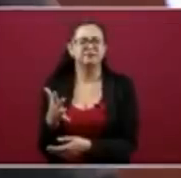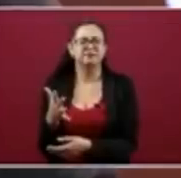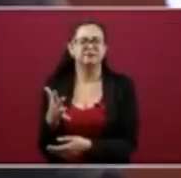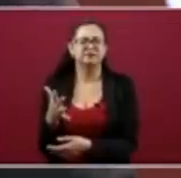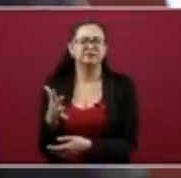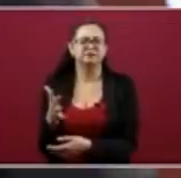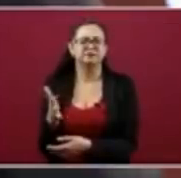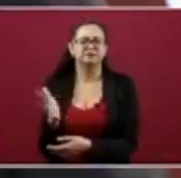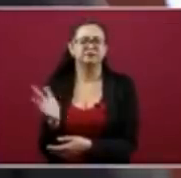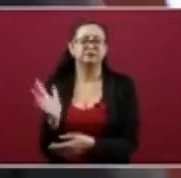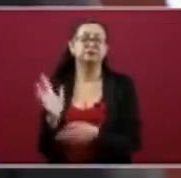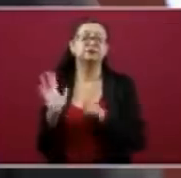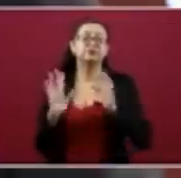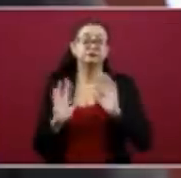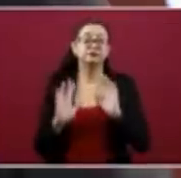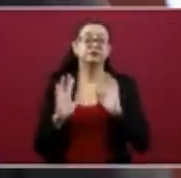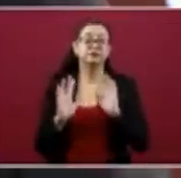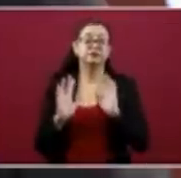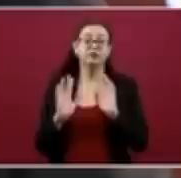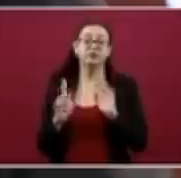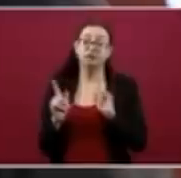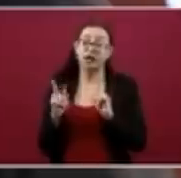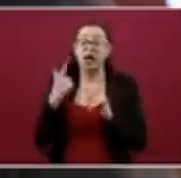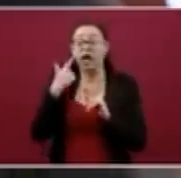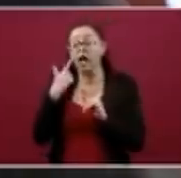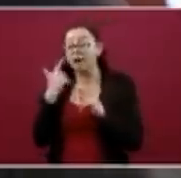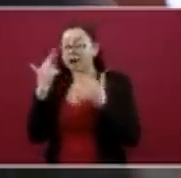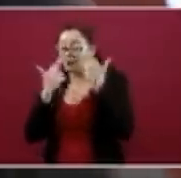aunque habría que ver los avalúos, pero